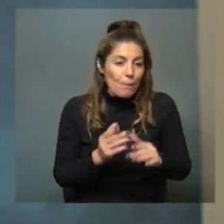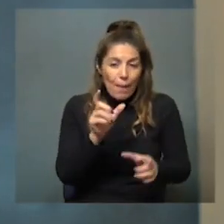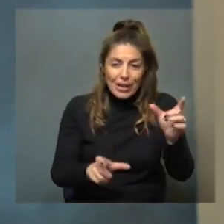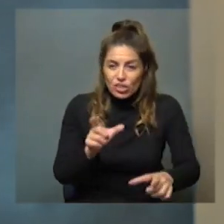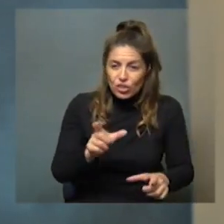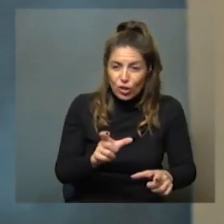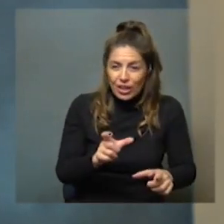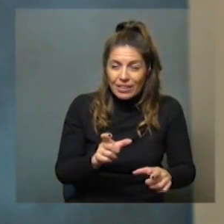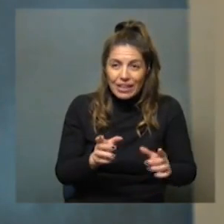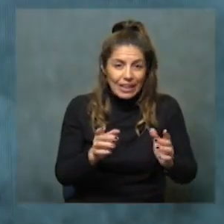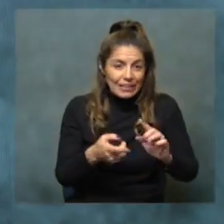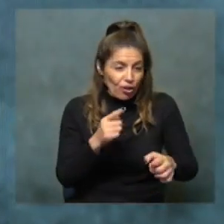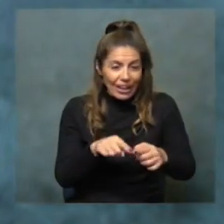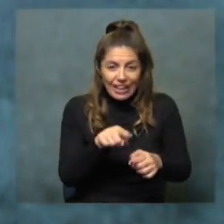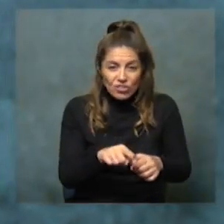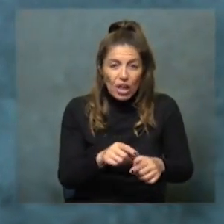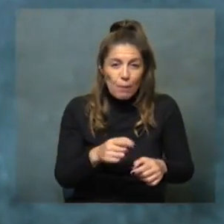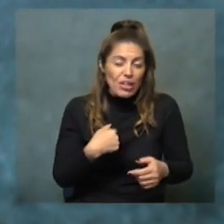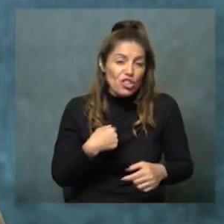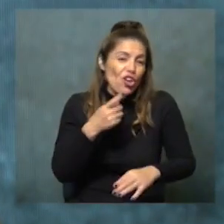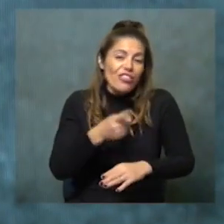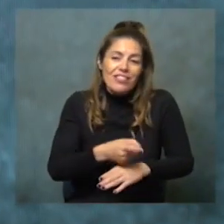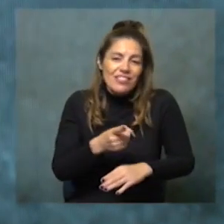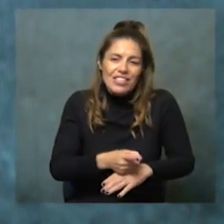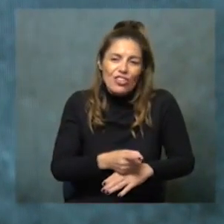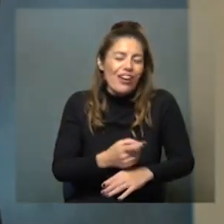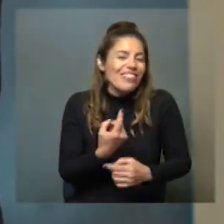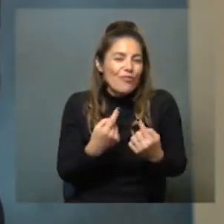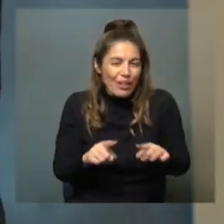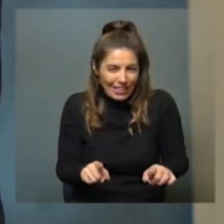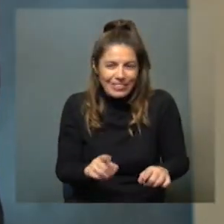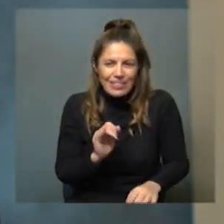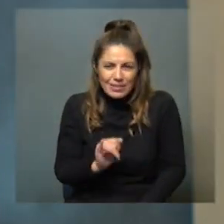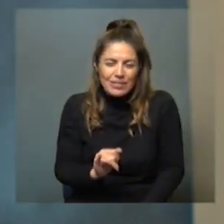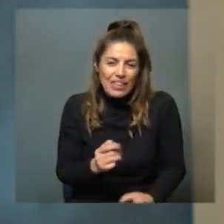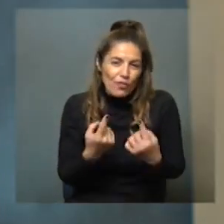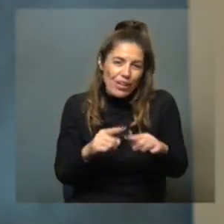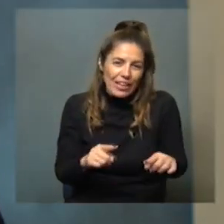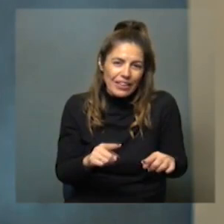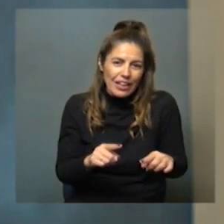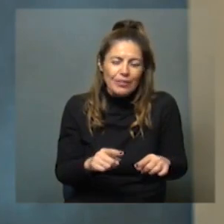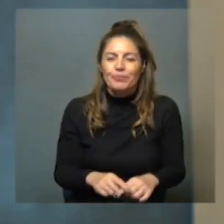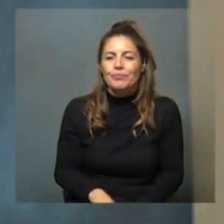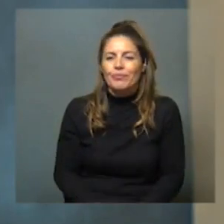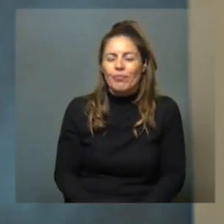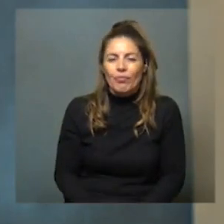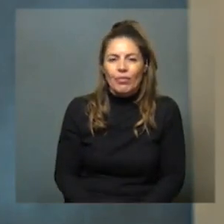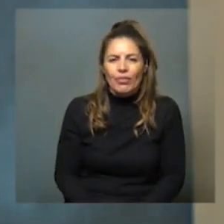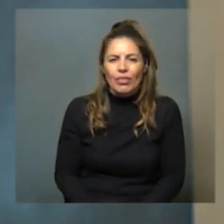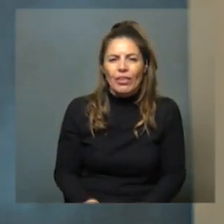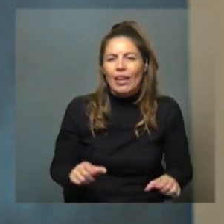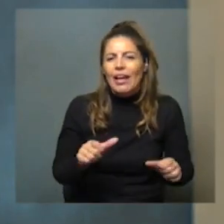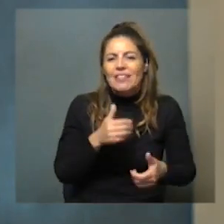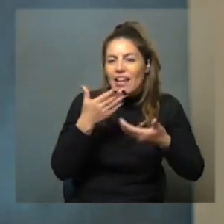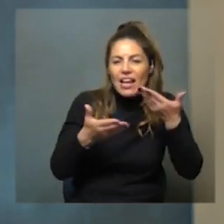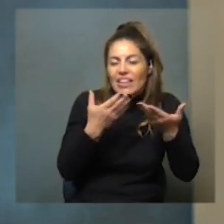con Nickel, pero... Pero vos es el que toma las decisiones. Es diferente, todo, ¿viste? Claro, sí, seguro, ¿viste? Si quiero, ahí va, hacer la canción esta,